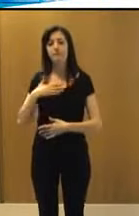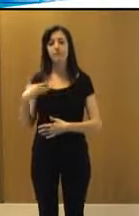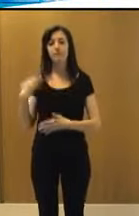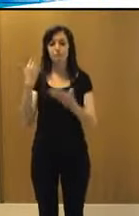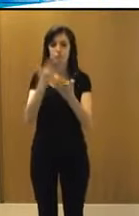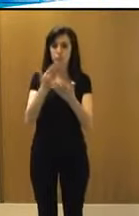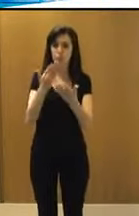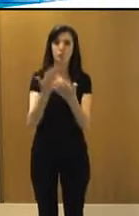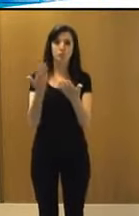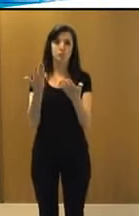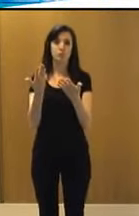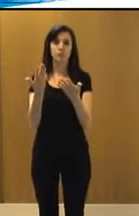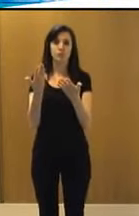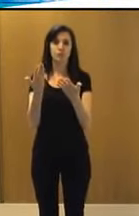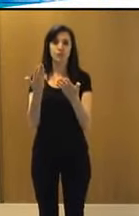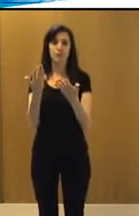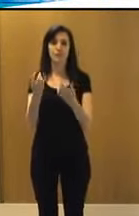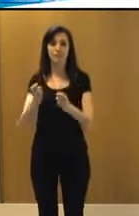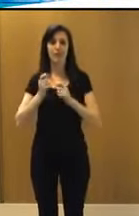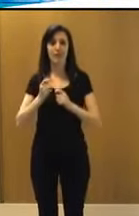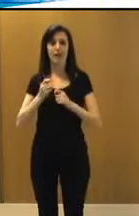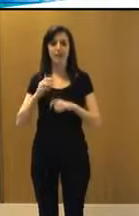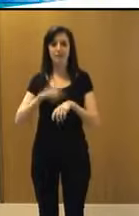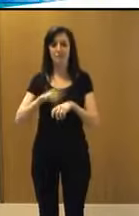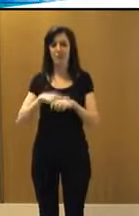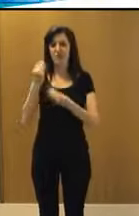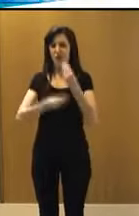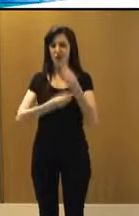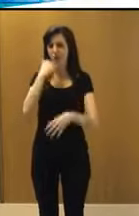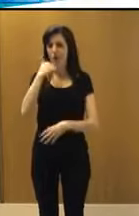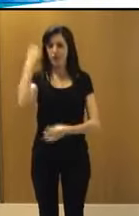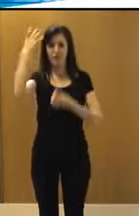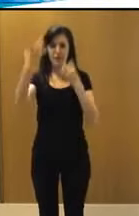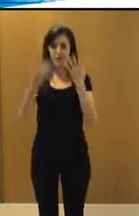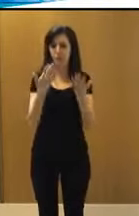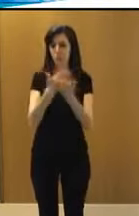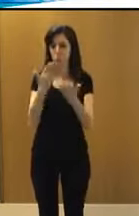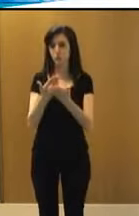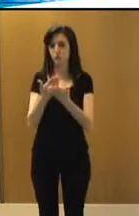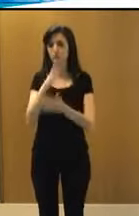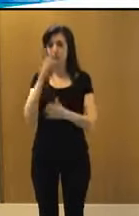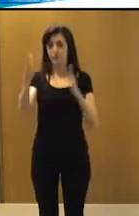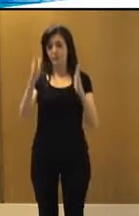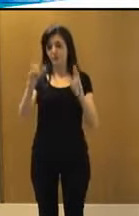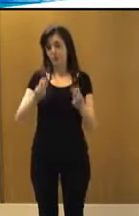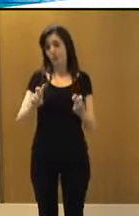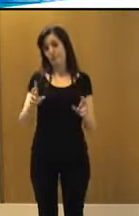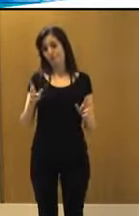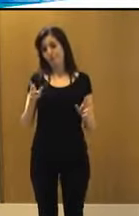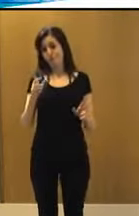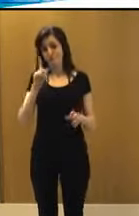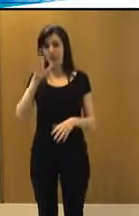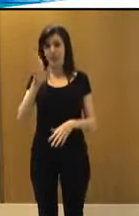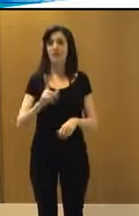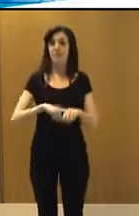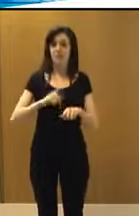demandando pues cursos que les ayuden a reorientar su tiempo en esta nueva etapa en el que previsiblemente, o en principio,